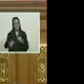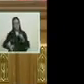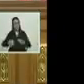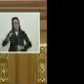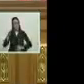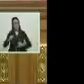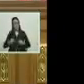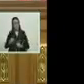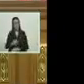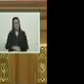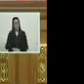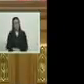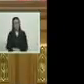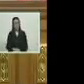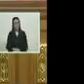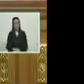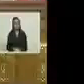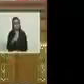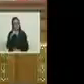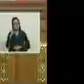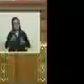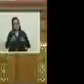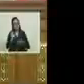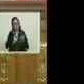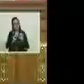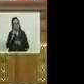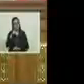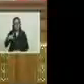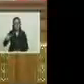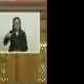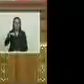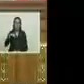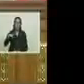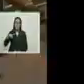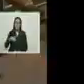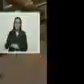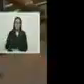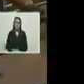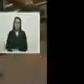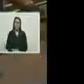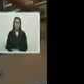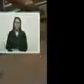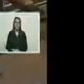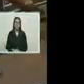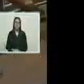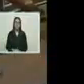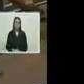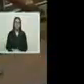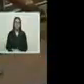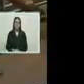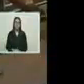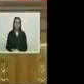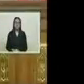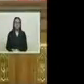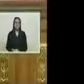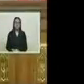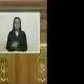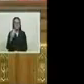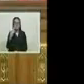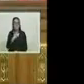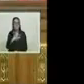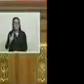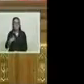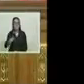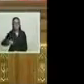que ver, Poder Ciudadano, contralor, defensor del pueblo, habría que ver, presidente del